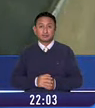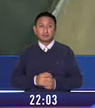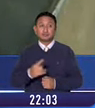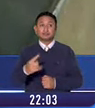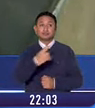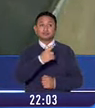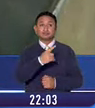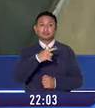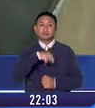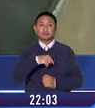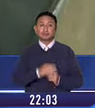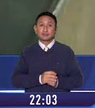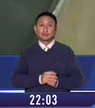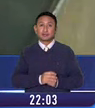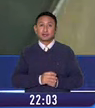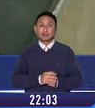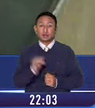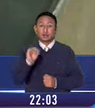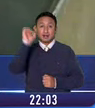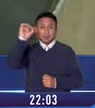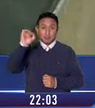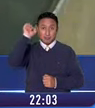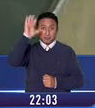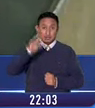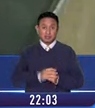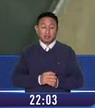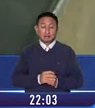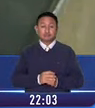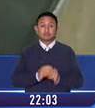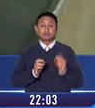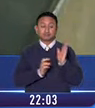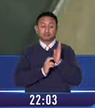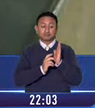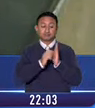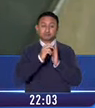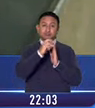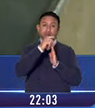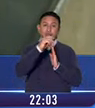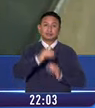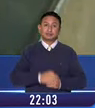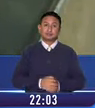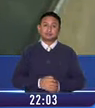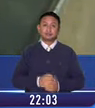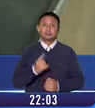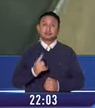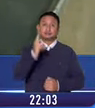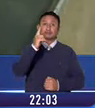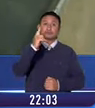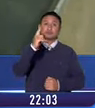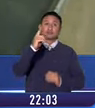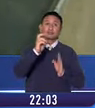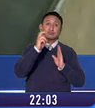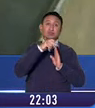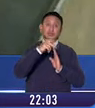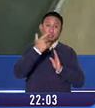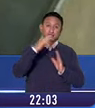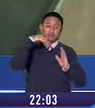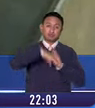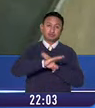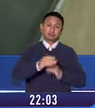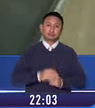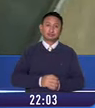para que al estilo de una película el sujeto de blanco se trepe por la pared llegue hasta la ventana y